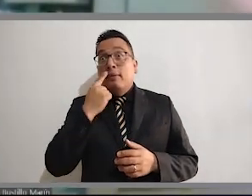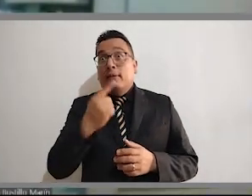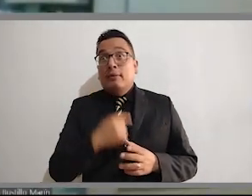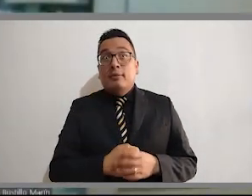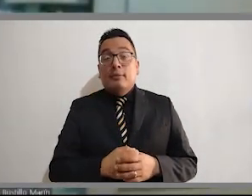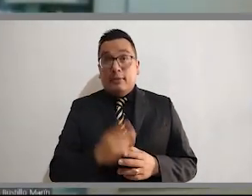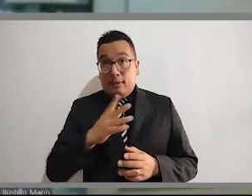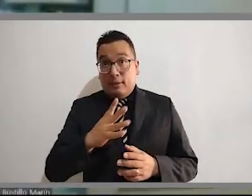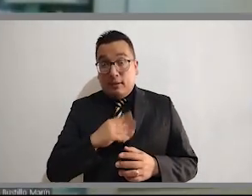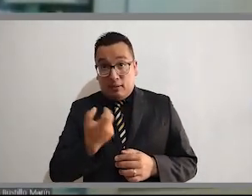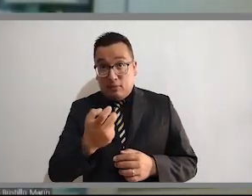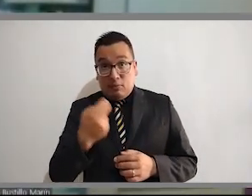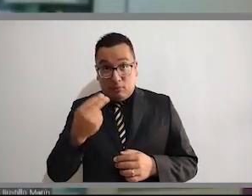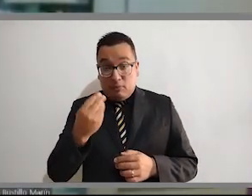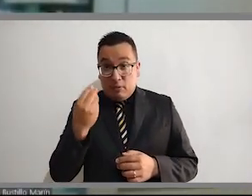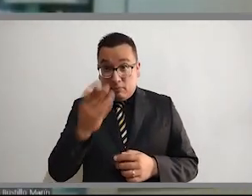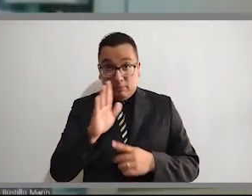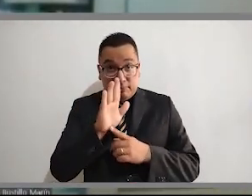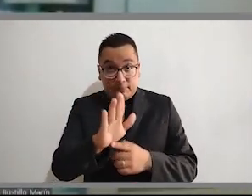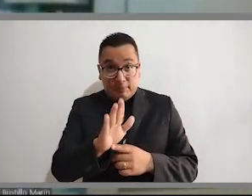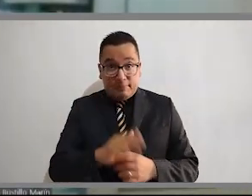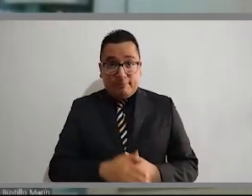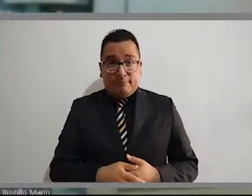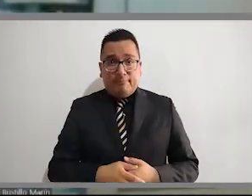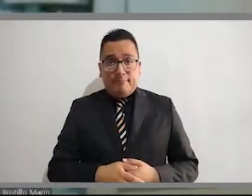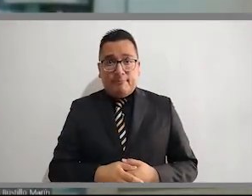tipificada, voy para allá, fíjense, todos estos criterios,